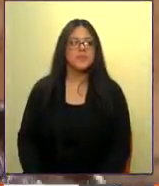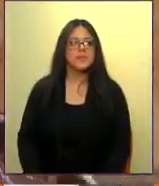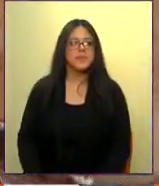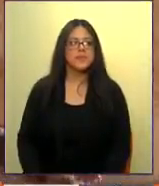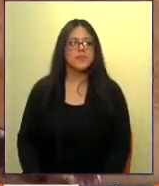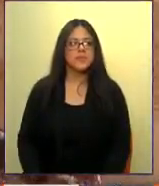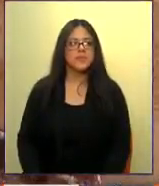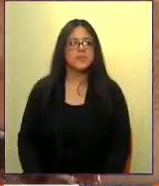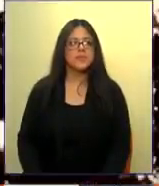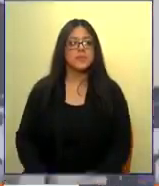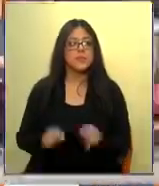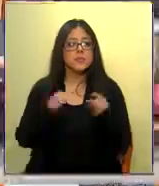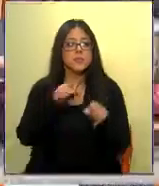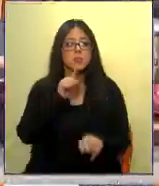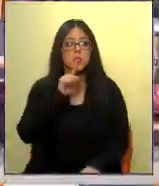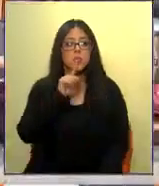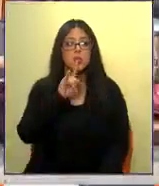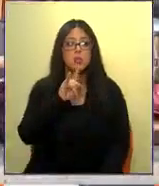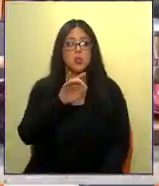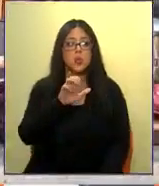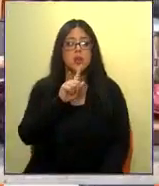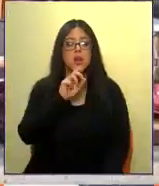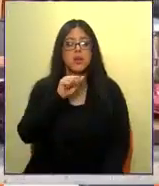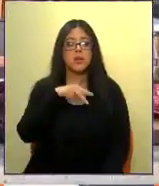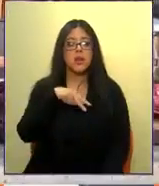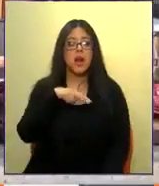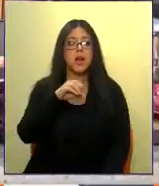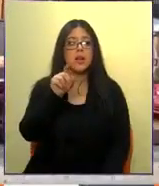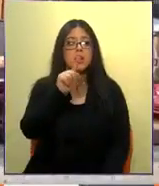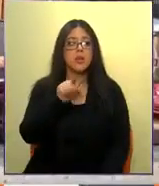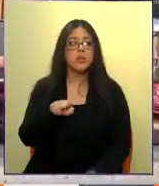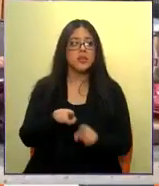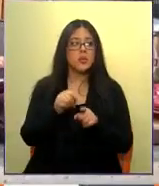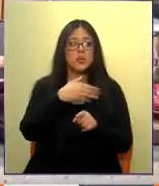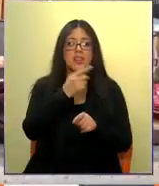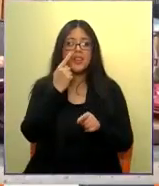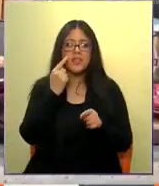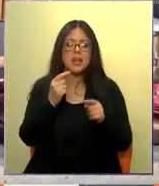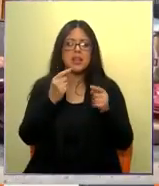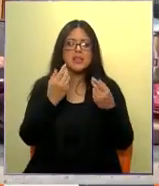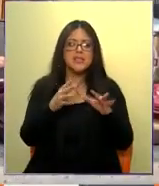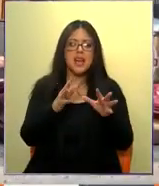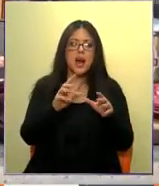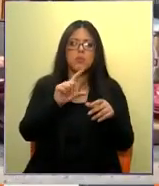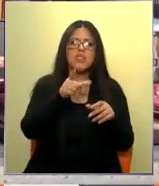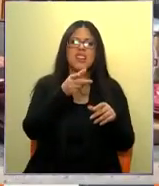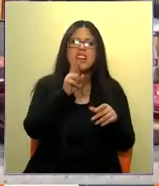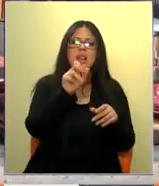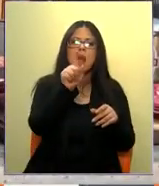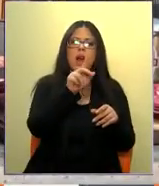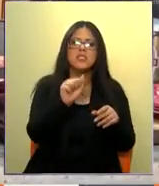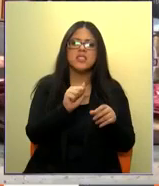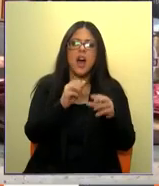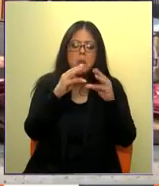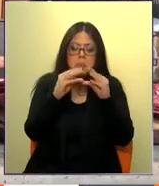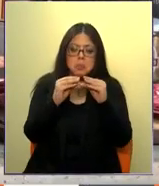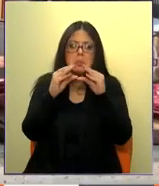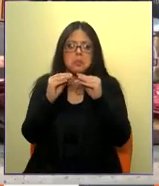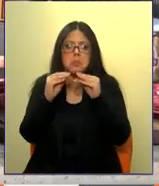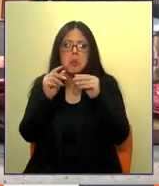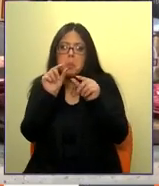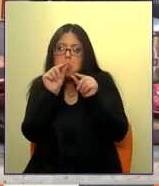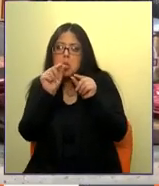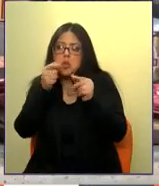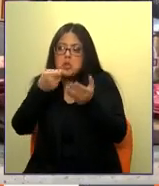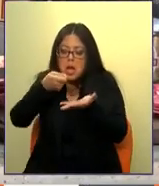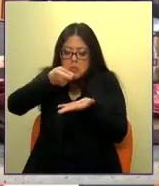Aquí los tuétanos, miren, si se fijan, están blanditos, la grasa se muele un poquitito con la cuchara.